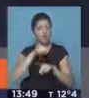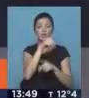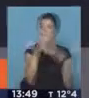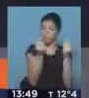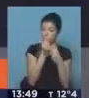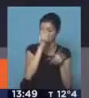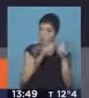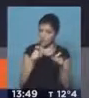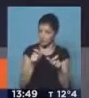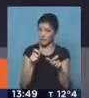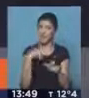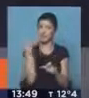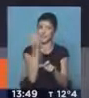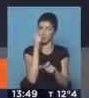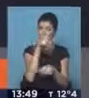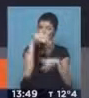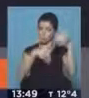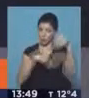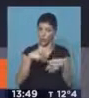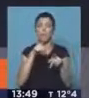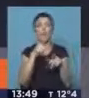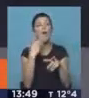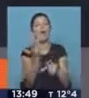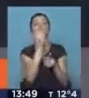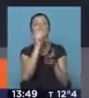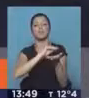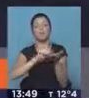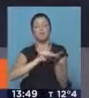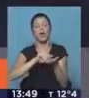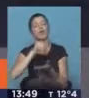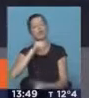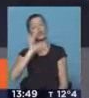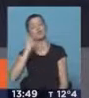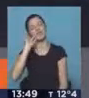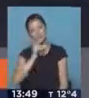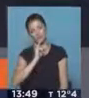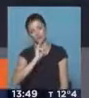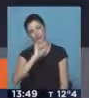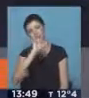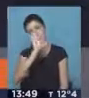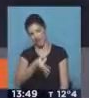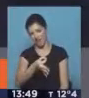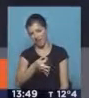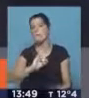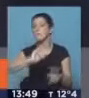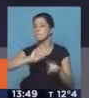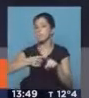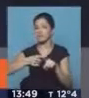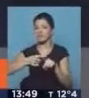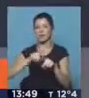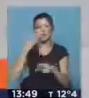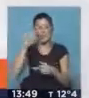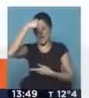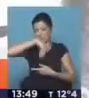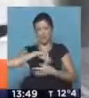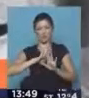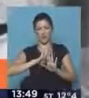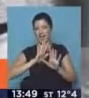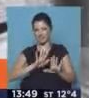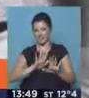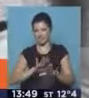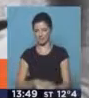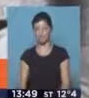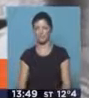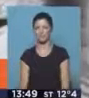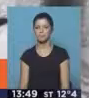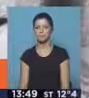en términos electorales, porque él descubre que hay un nicho electoral. ¿Hasta dónde está en contra del proceso? No sé. Pero